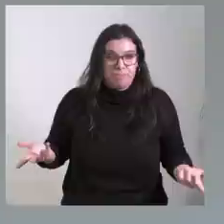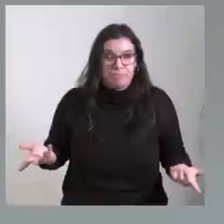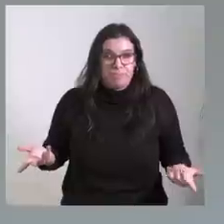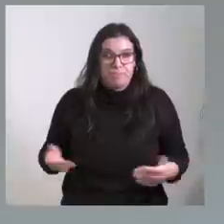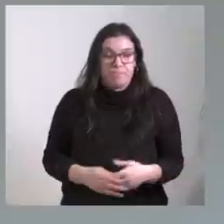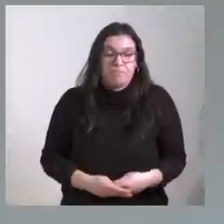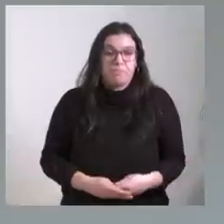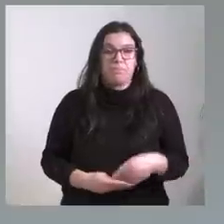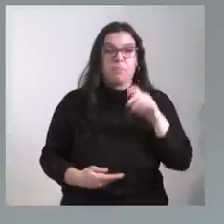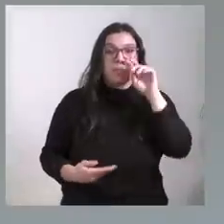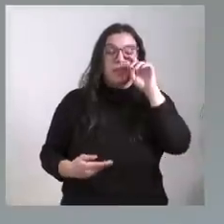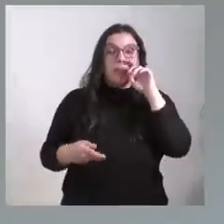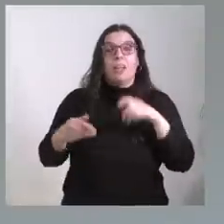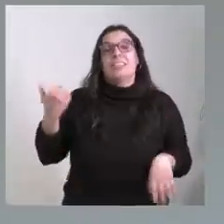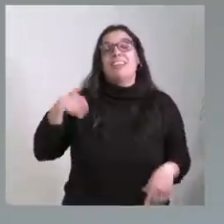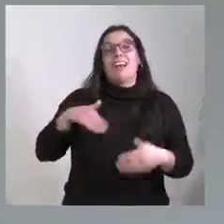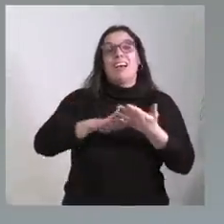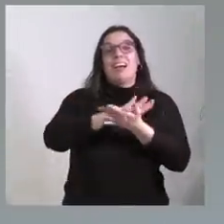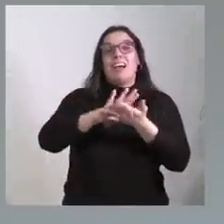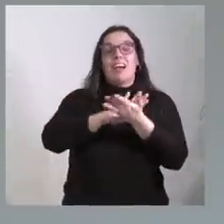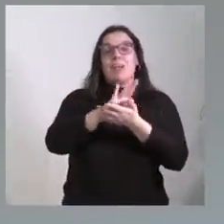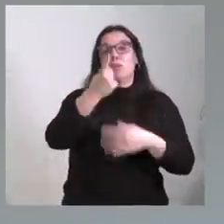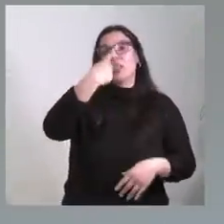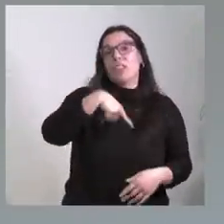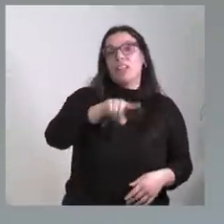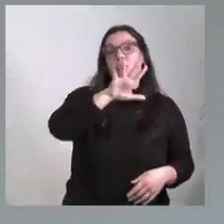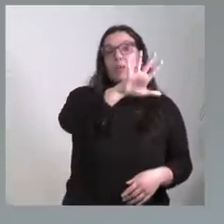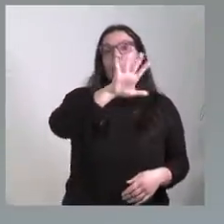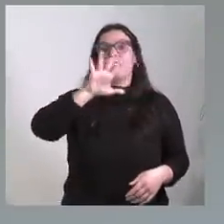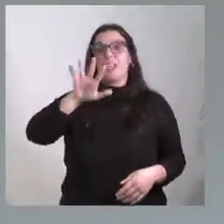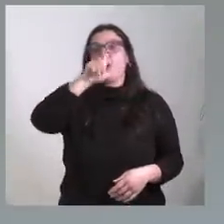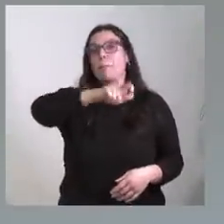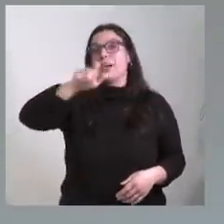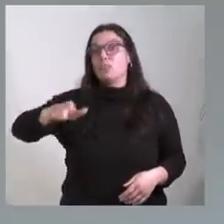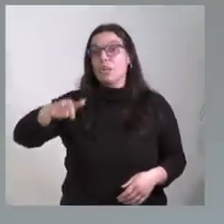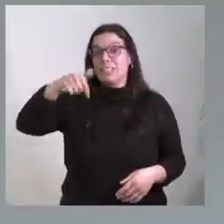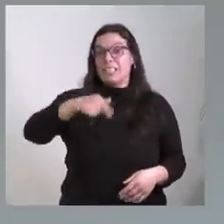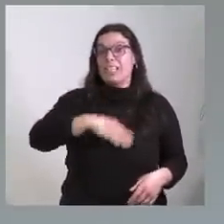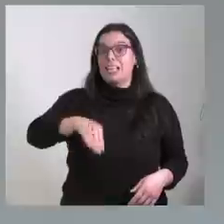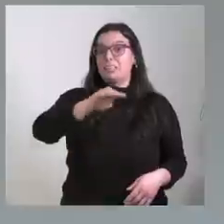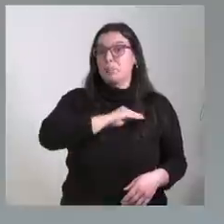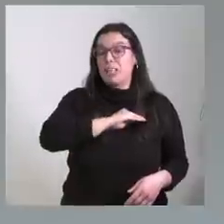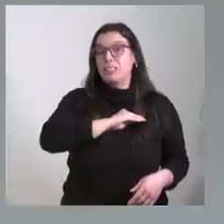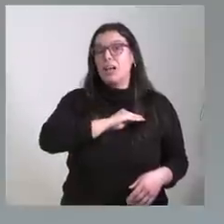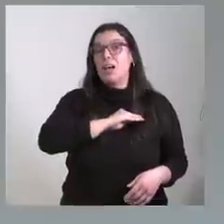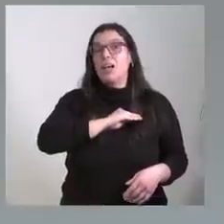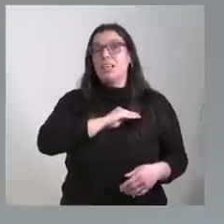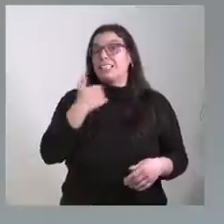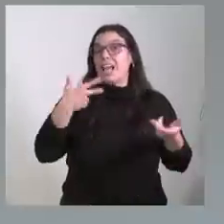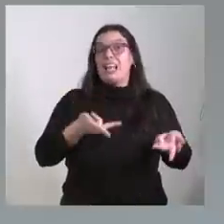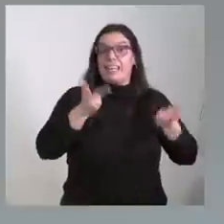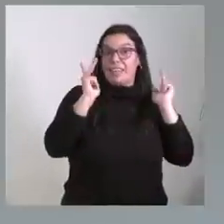resulta que ya estamos hablando de 155 personas que en España o han sido escarceladas